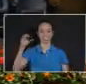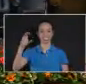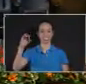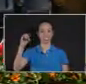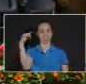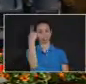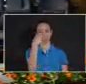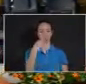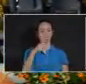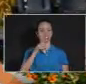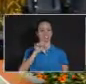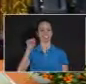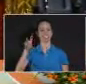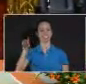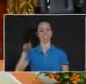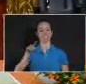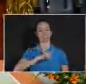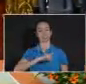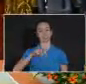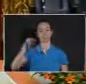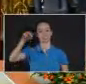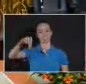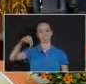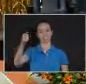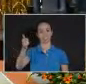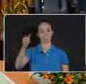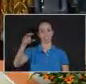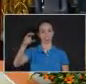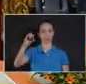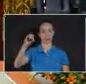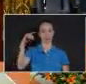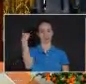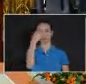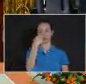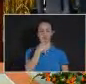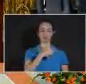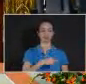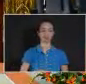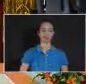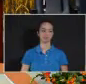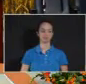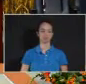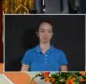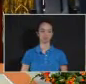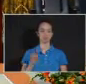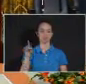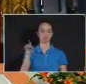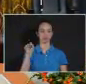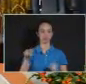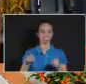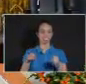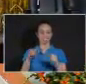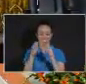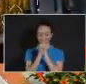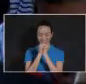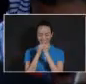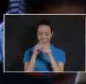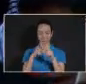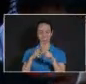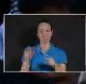Pero es difícil. Usted puede orar por los que le hacen daño. Qué dichoso es usted,